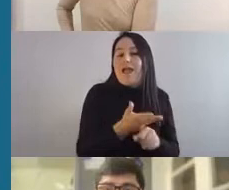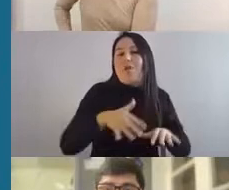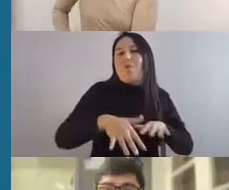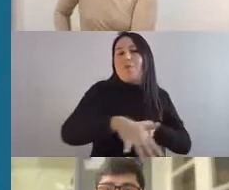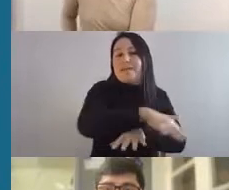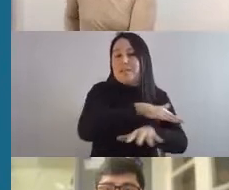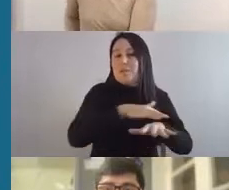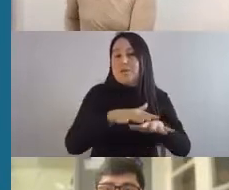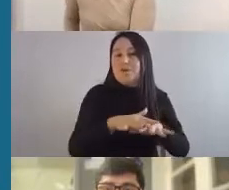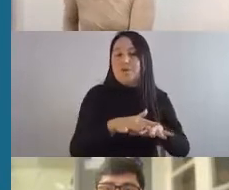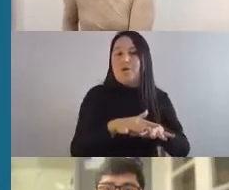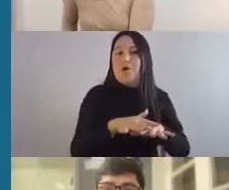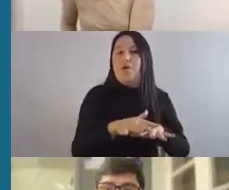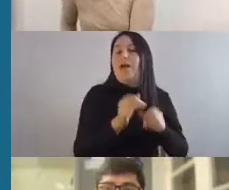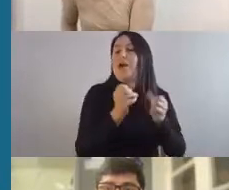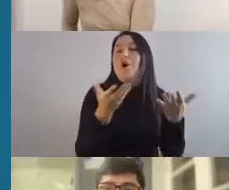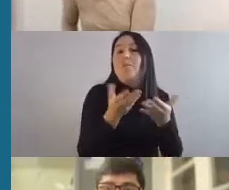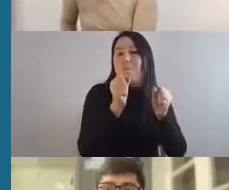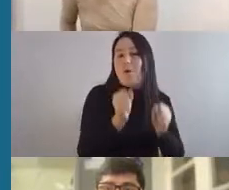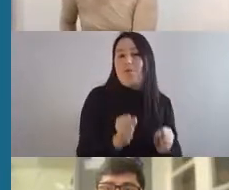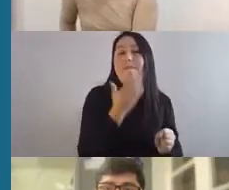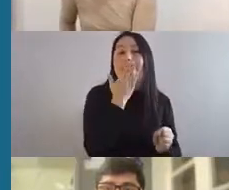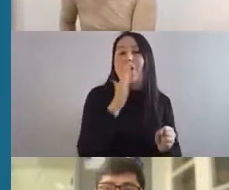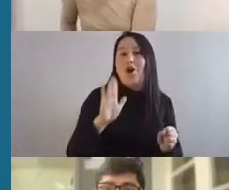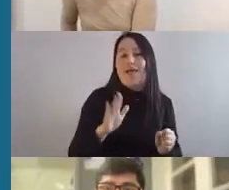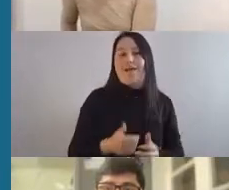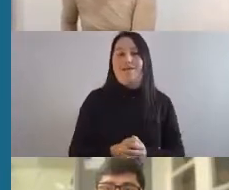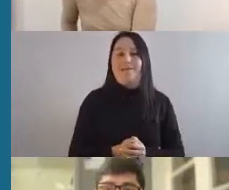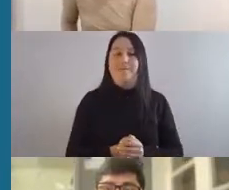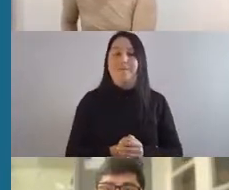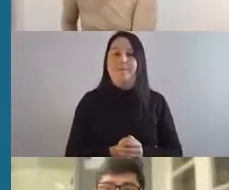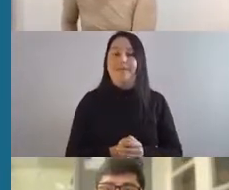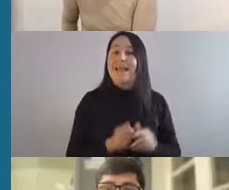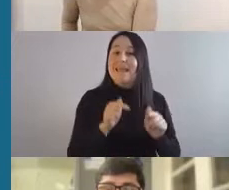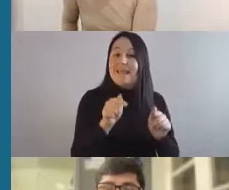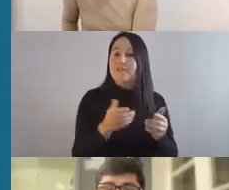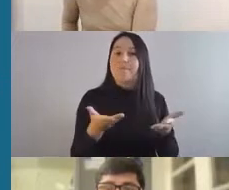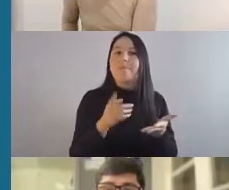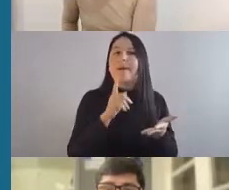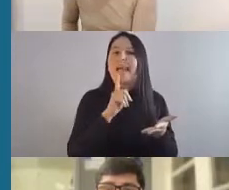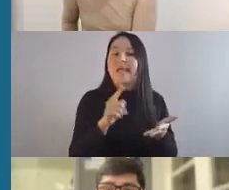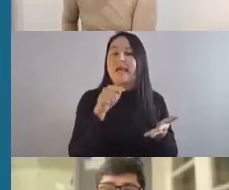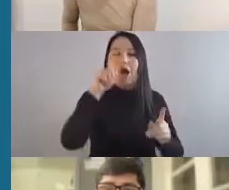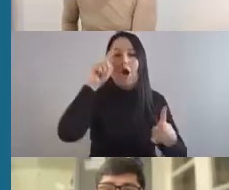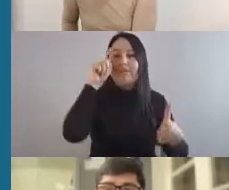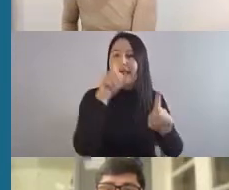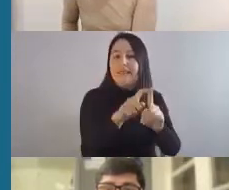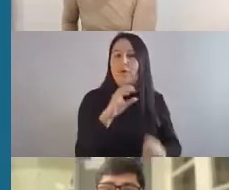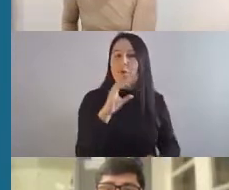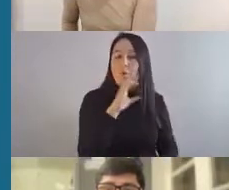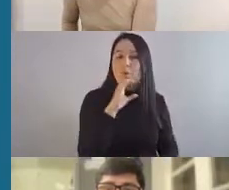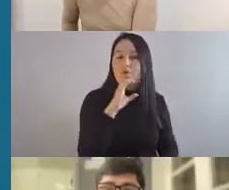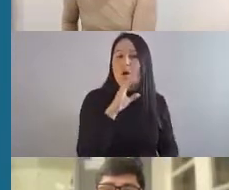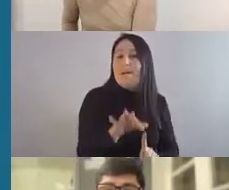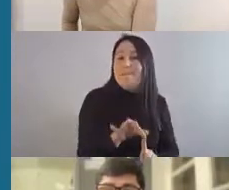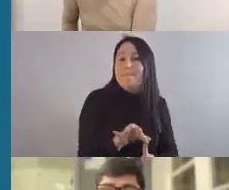poder mejorar, ¿ya? Y desde esa perspectiva, entonces, está dirigido a personas, principalmente